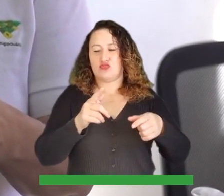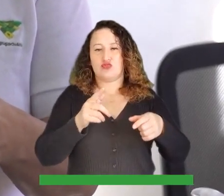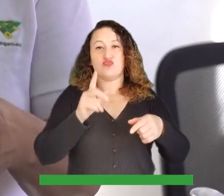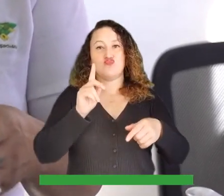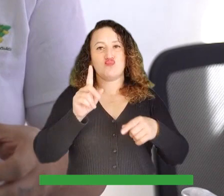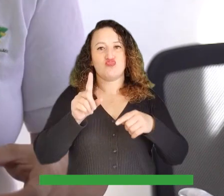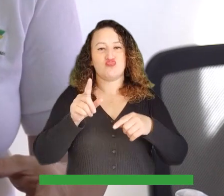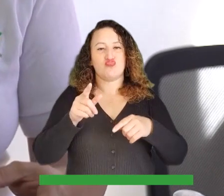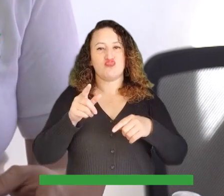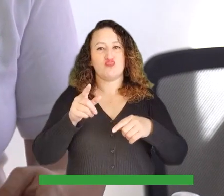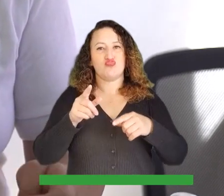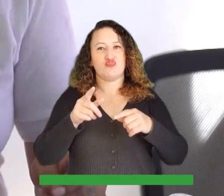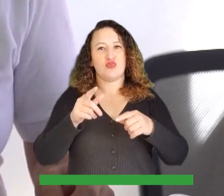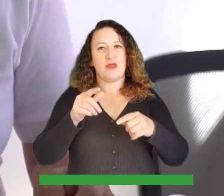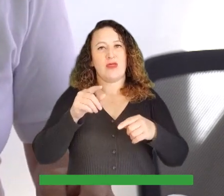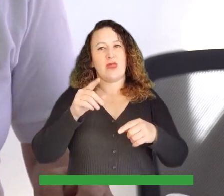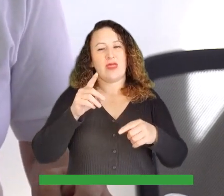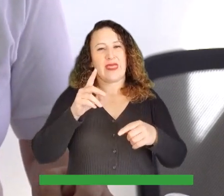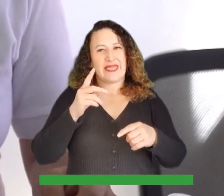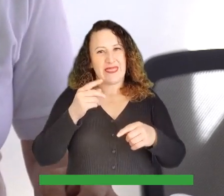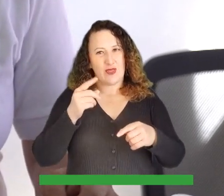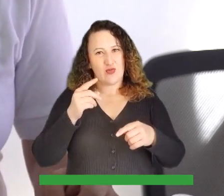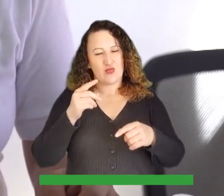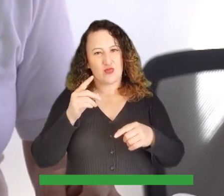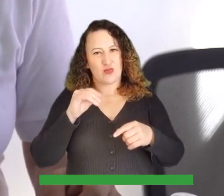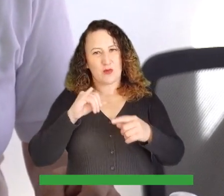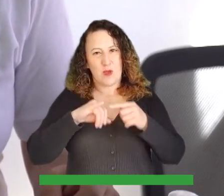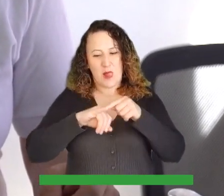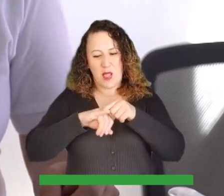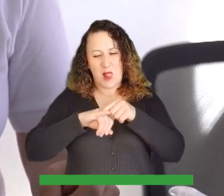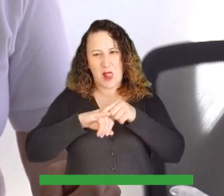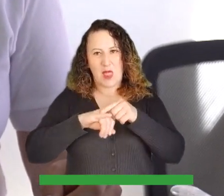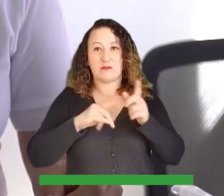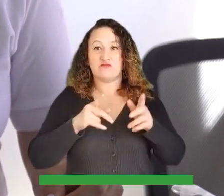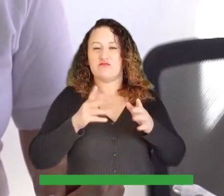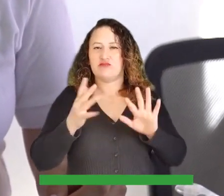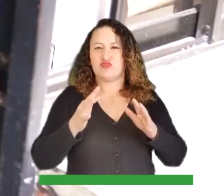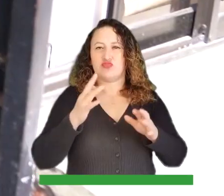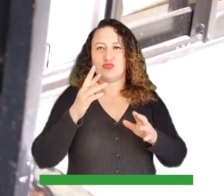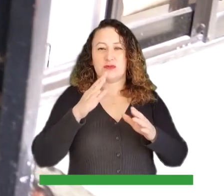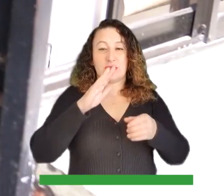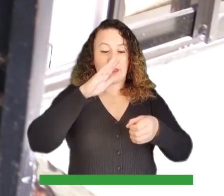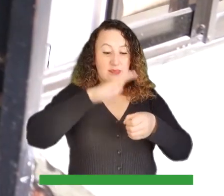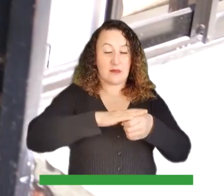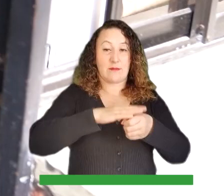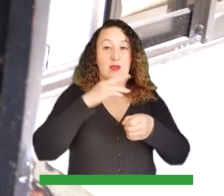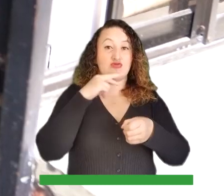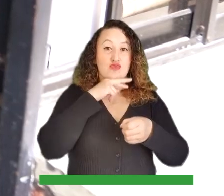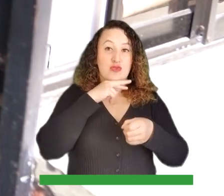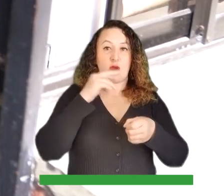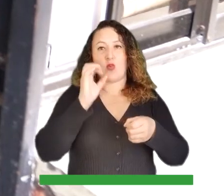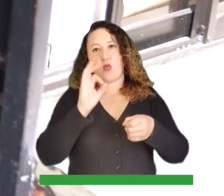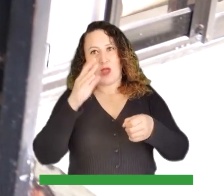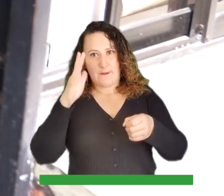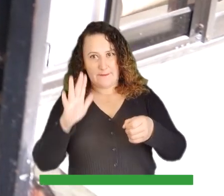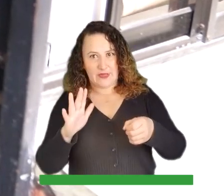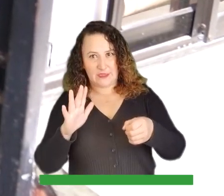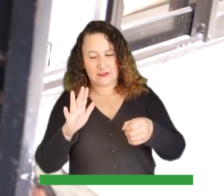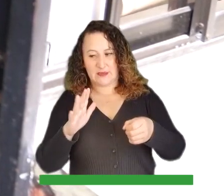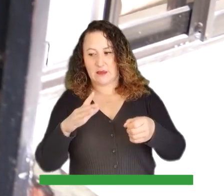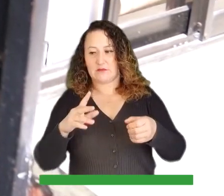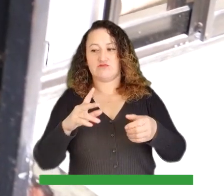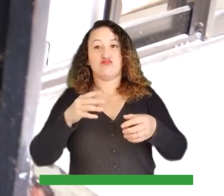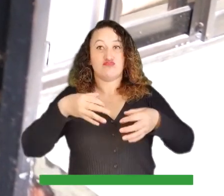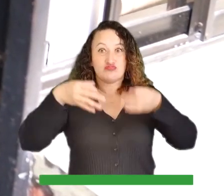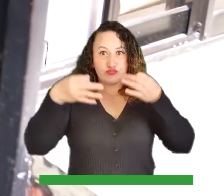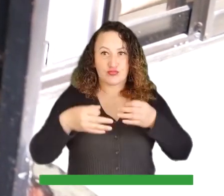pulgar, y la muestra de sangre se debe tomar en un tubo de tapa roja o de tapa amarilla, bien marcadas con los nombres o las identificaciones